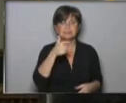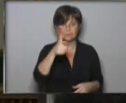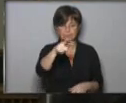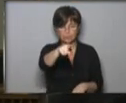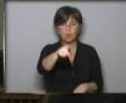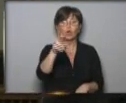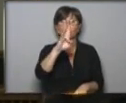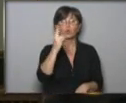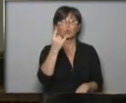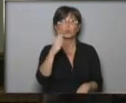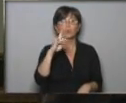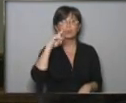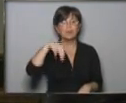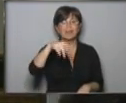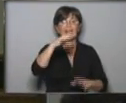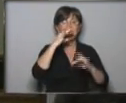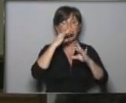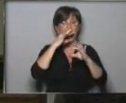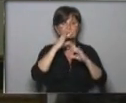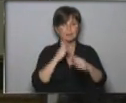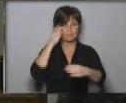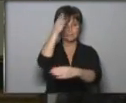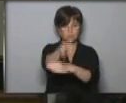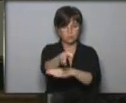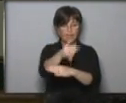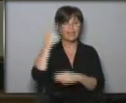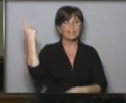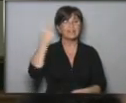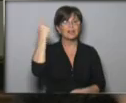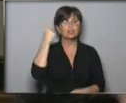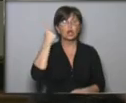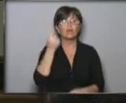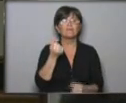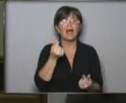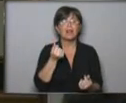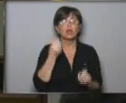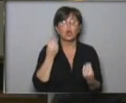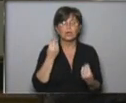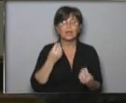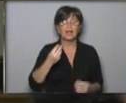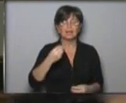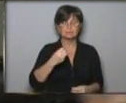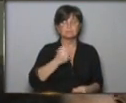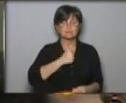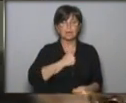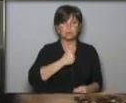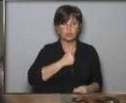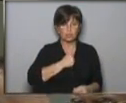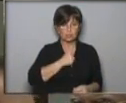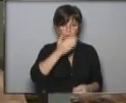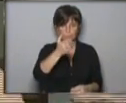Sergio Rubín, periodista de Clarín, director de Valores Religiosos, uno de los periodistas